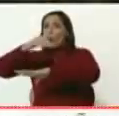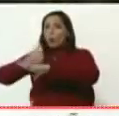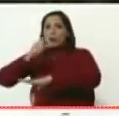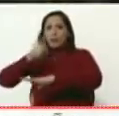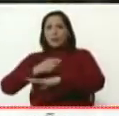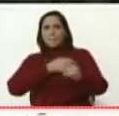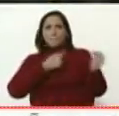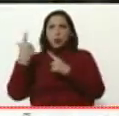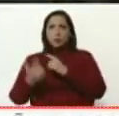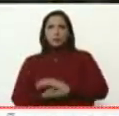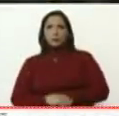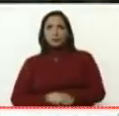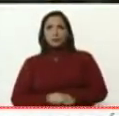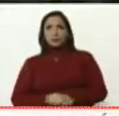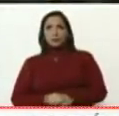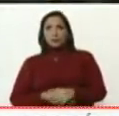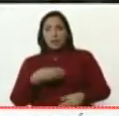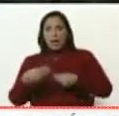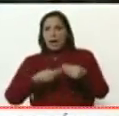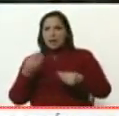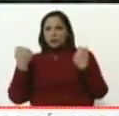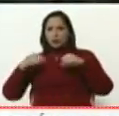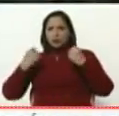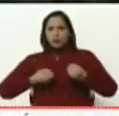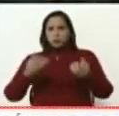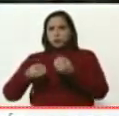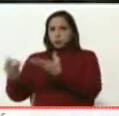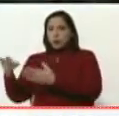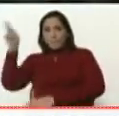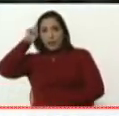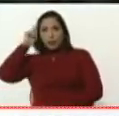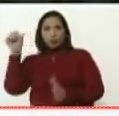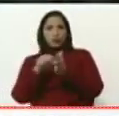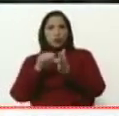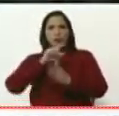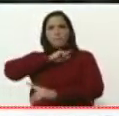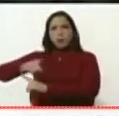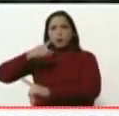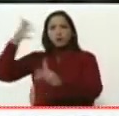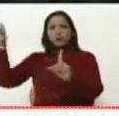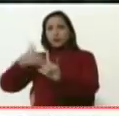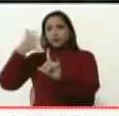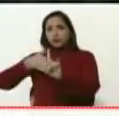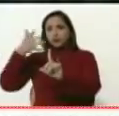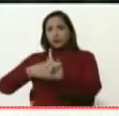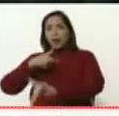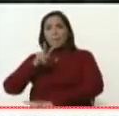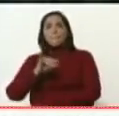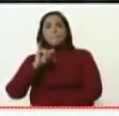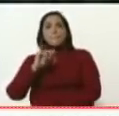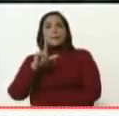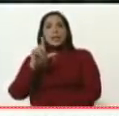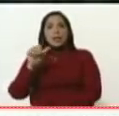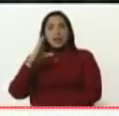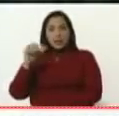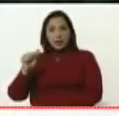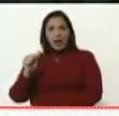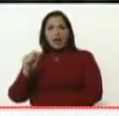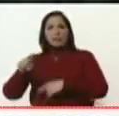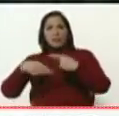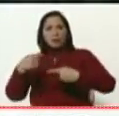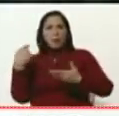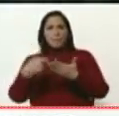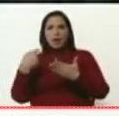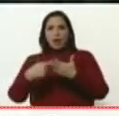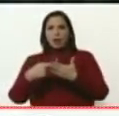desplazados, apertrechados logísticamente en Perú, donde recibieron instrucciones de Vilca Fernández, y luego mantenidos